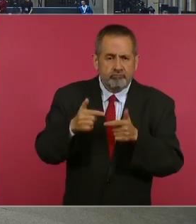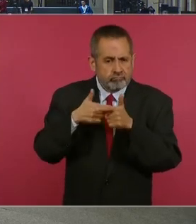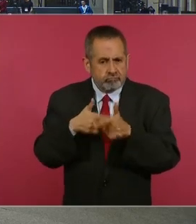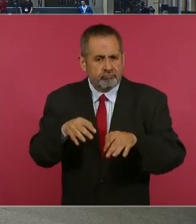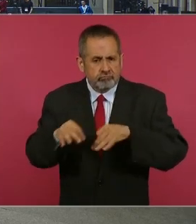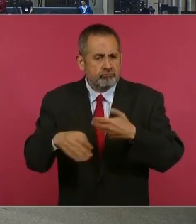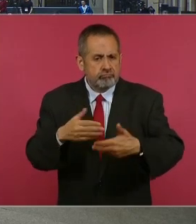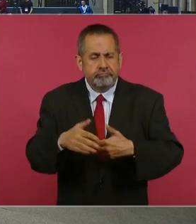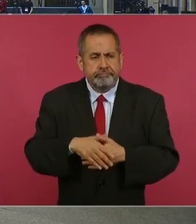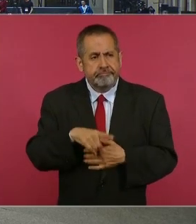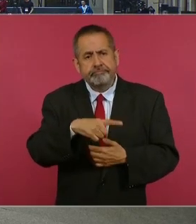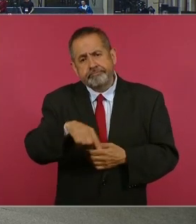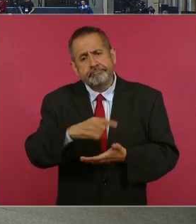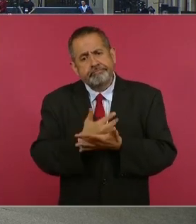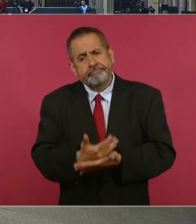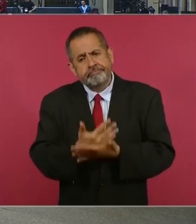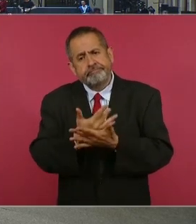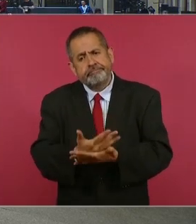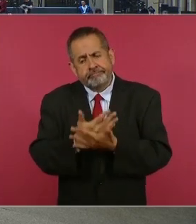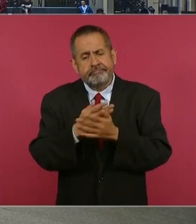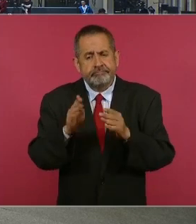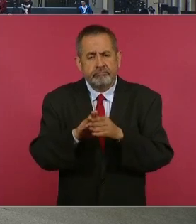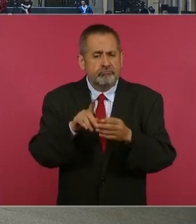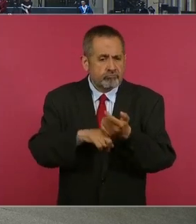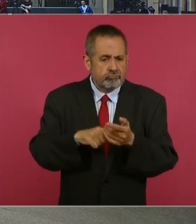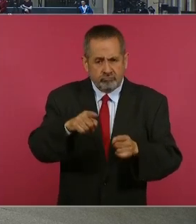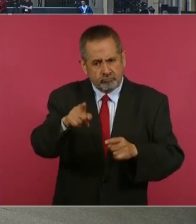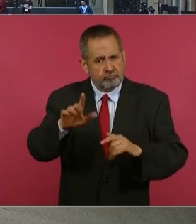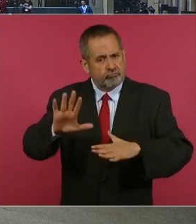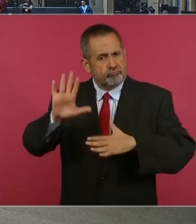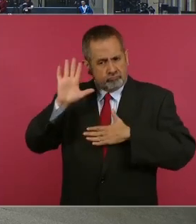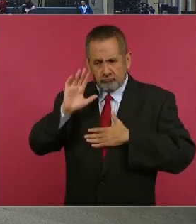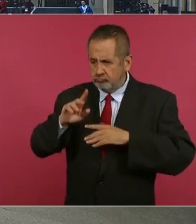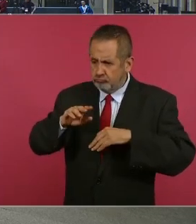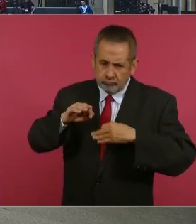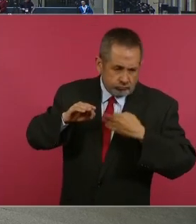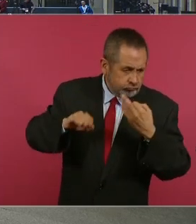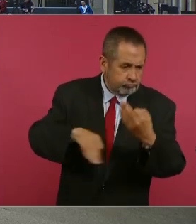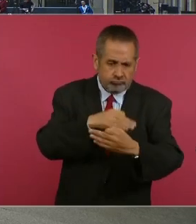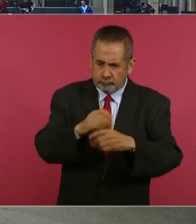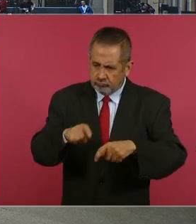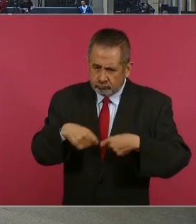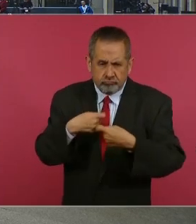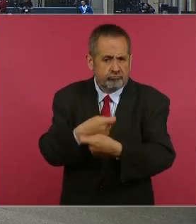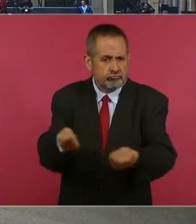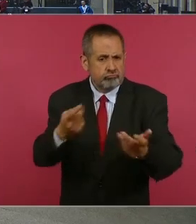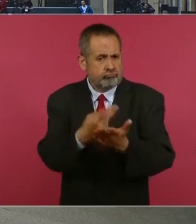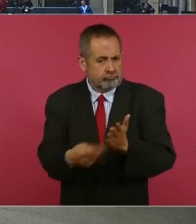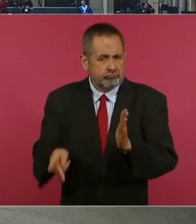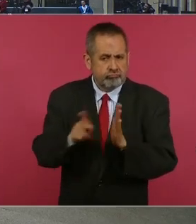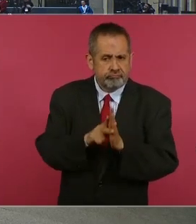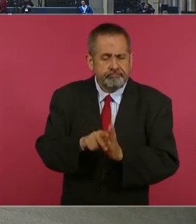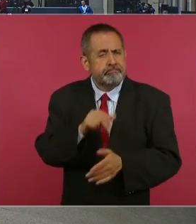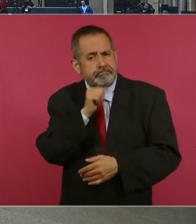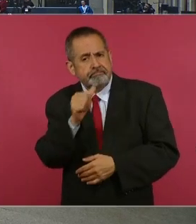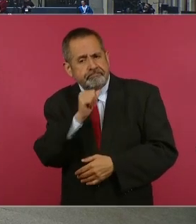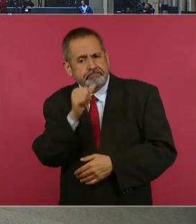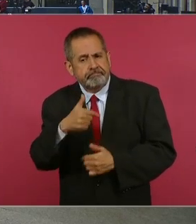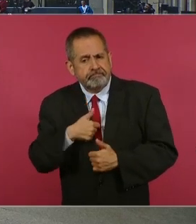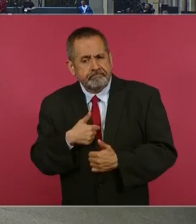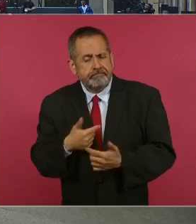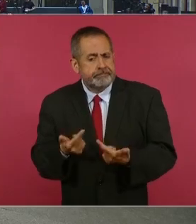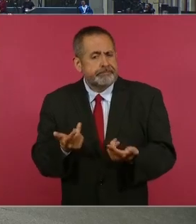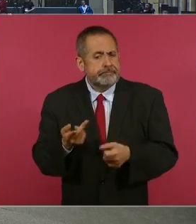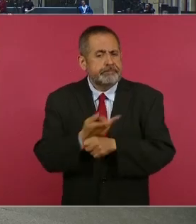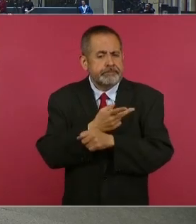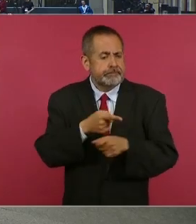trabajando y siguen esperando, digamos, este compromiso que hizo su gobierno de obtener una plaza laboral. ¿Qué pasará con